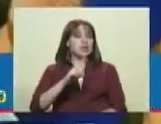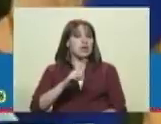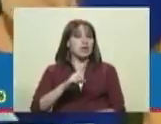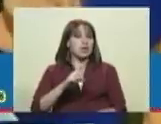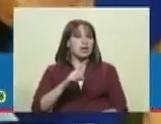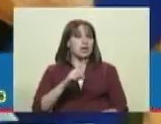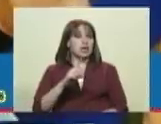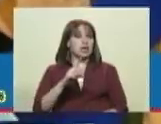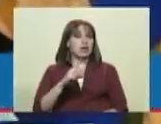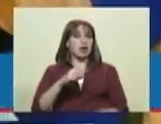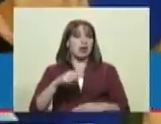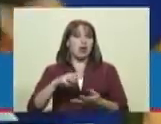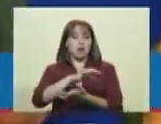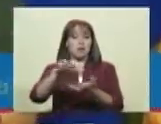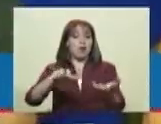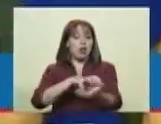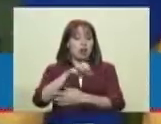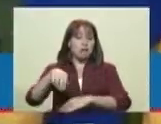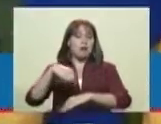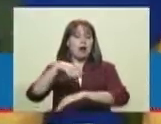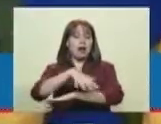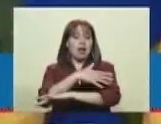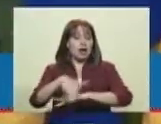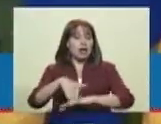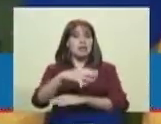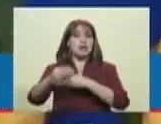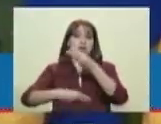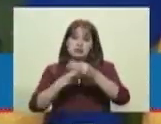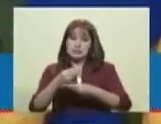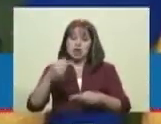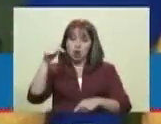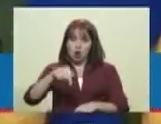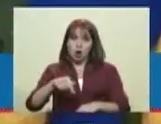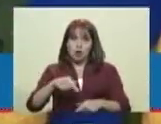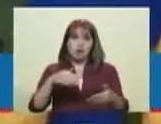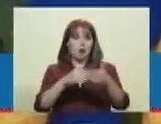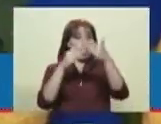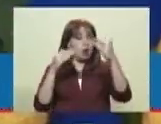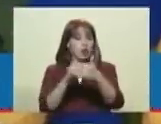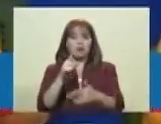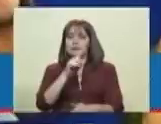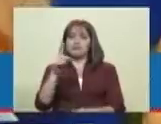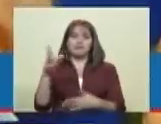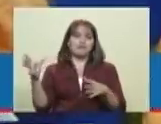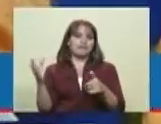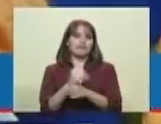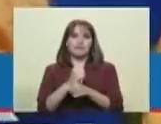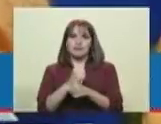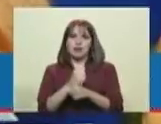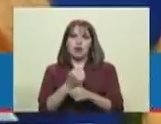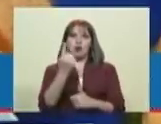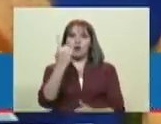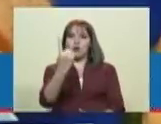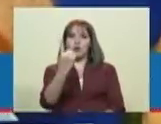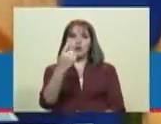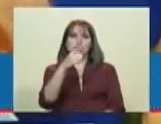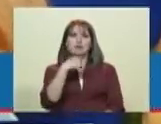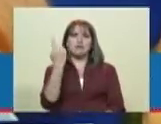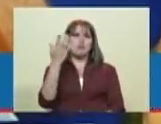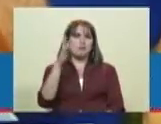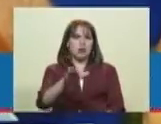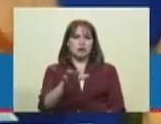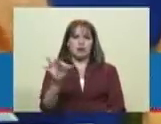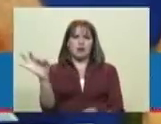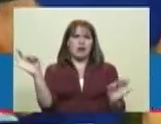que los guarimberos lo intentaron hoy y no lo lograron. Ni un solo